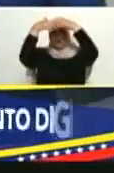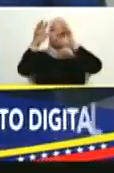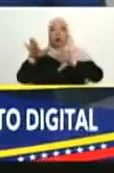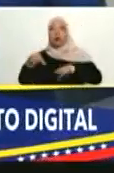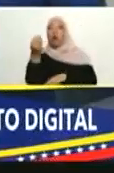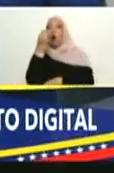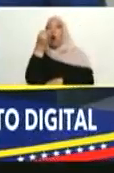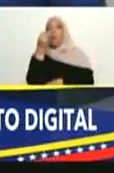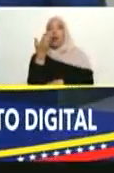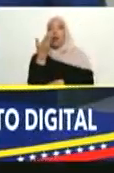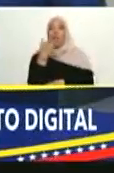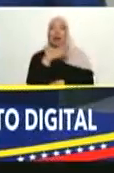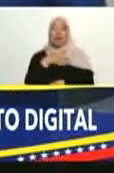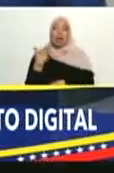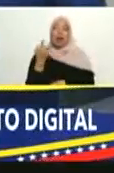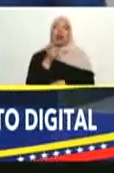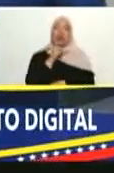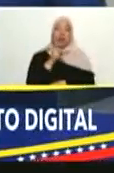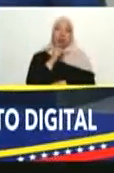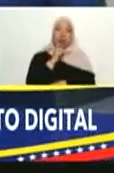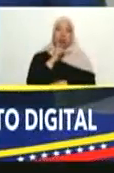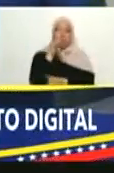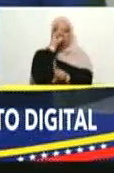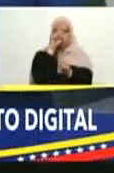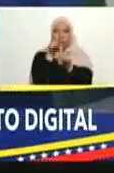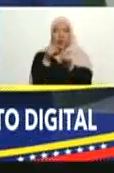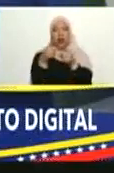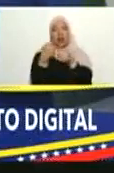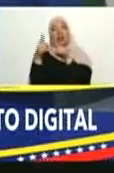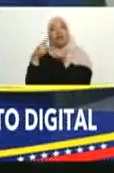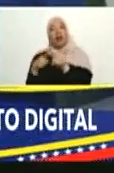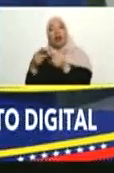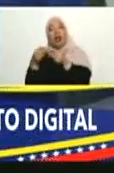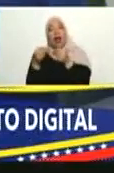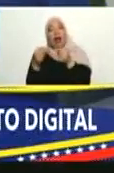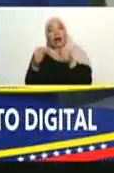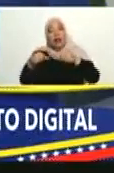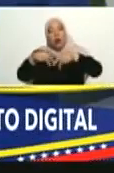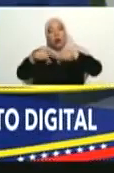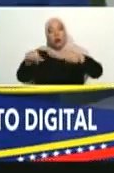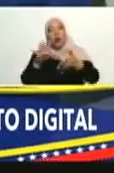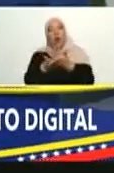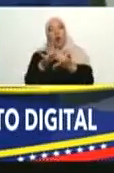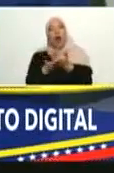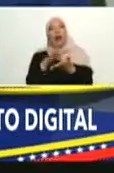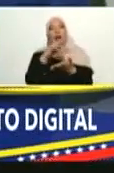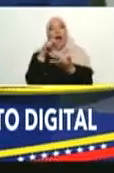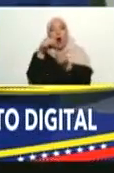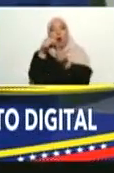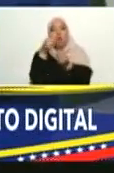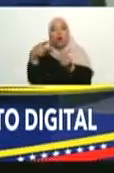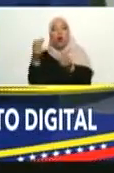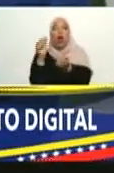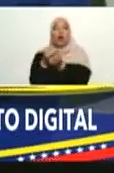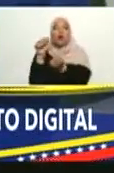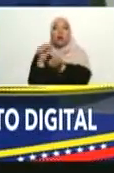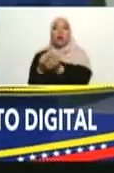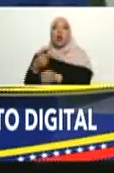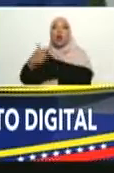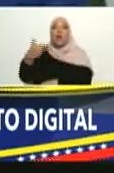gluten. Para cumplir con mi objetivo, elaboro harinas alternativas, principalmente harina de arroz y harina de yuca. Es